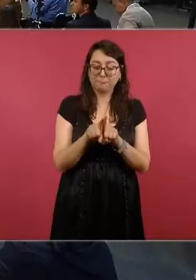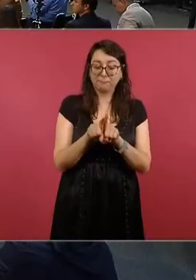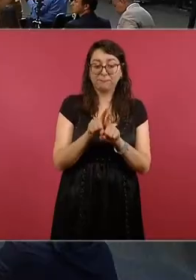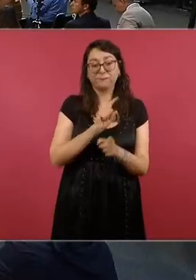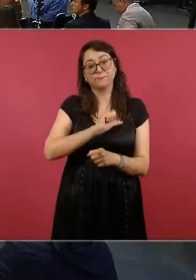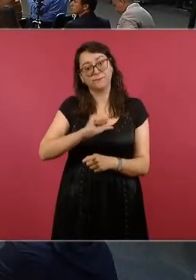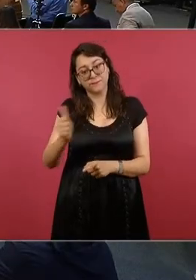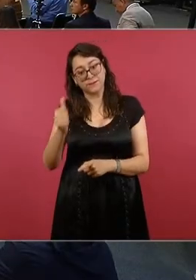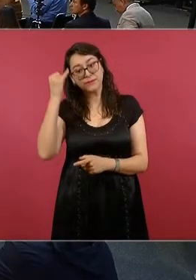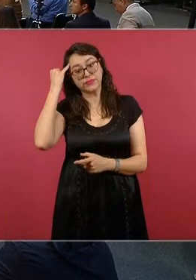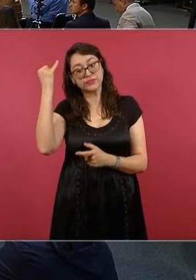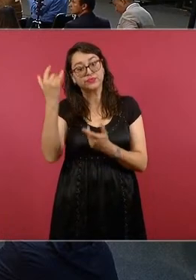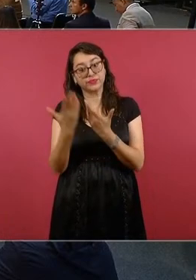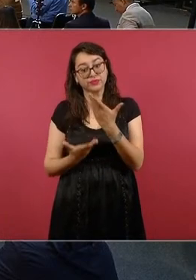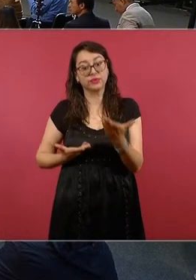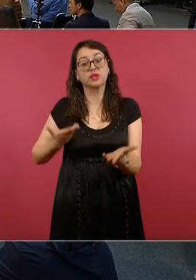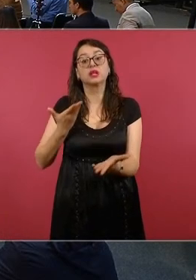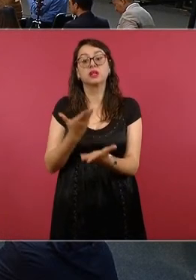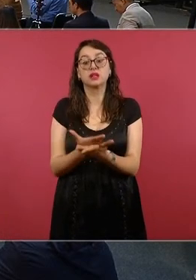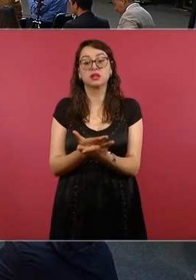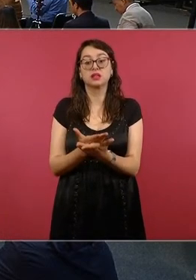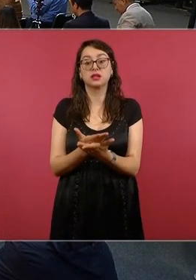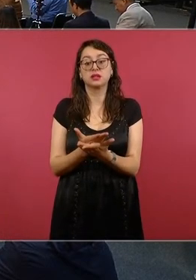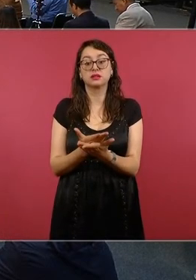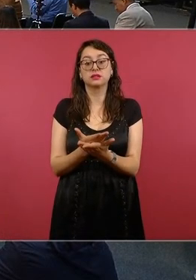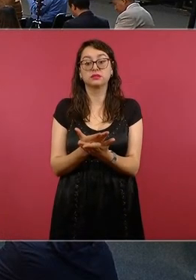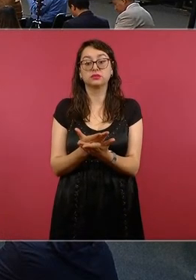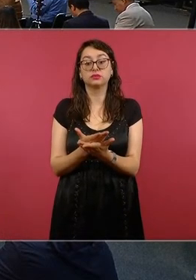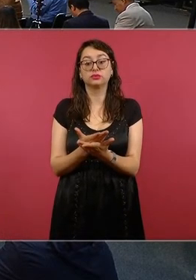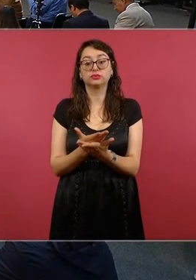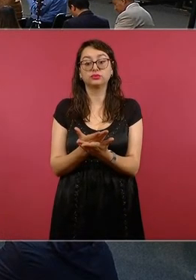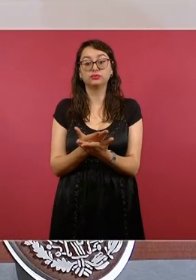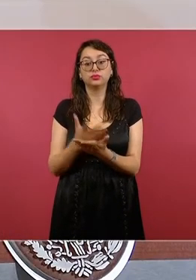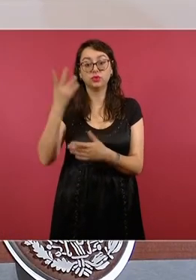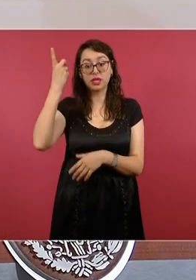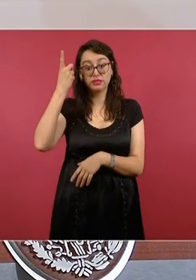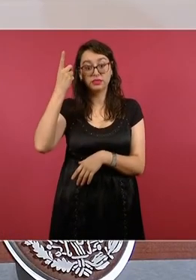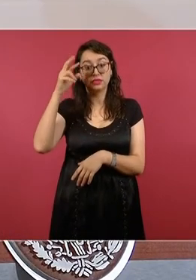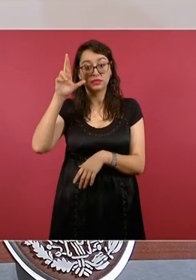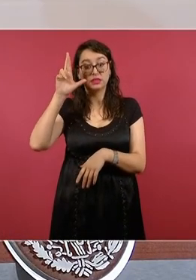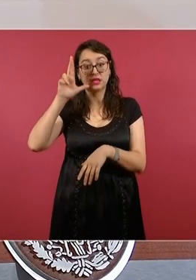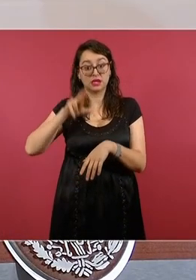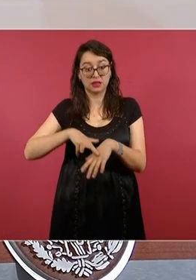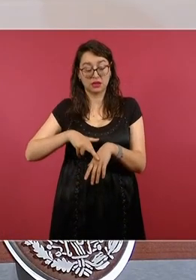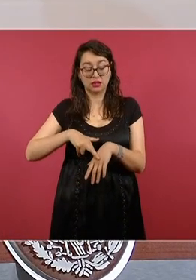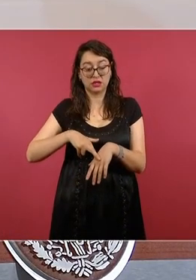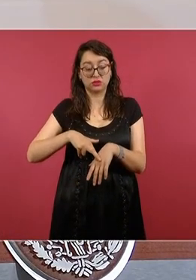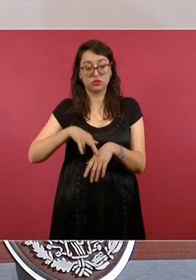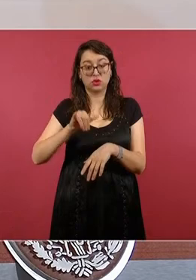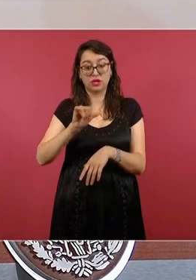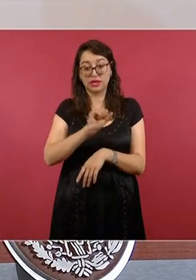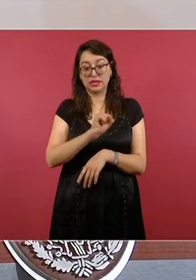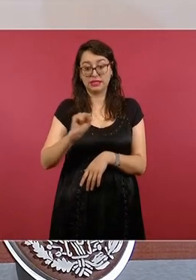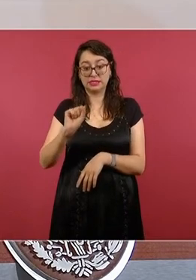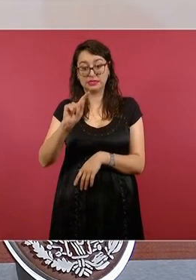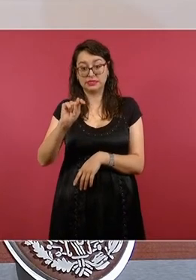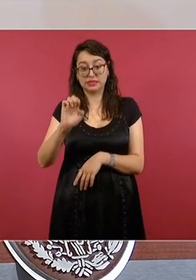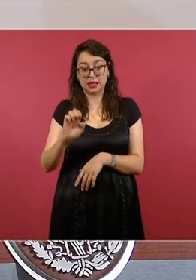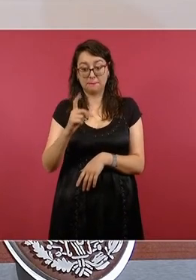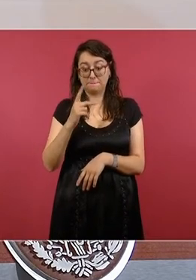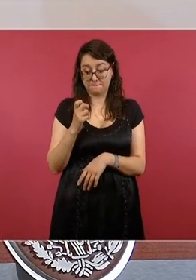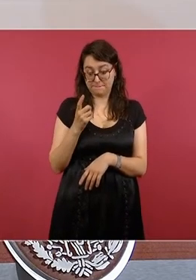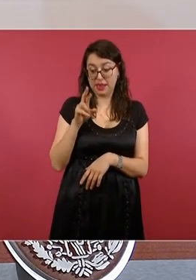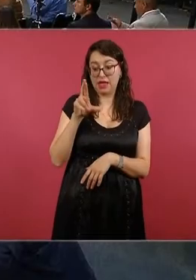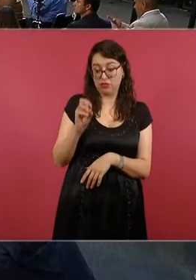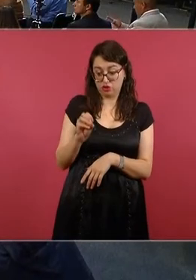suscribió, todavía estando en funciones, el director del ISSSTE, Pedro Centeno. Ahí no sabemos también por qué lo hizo, pero